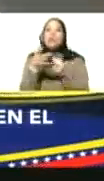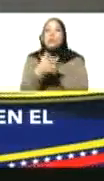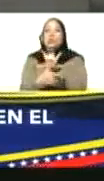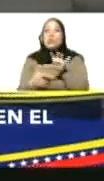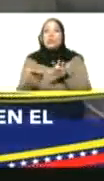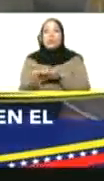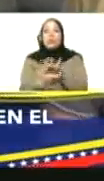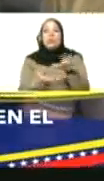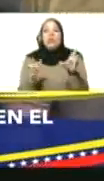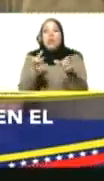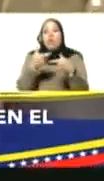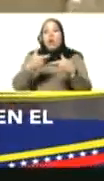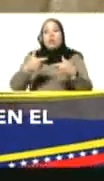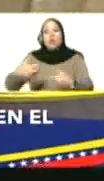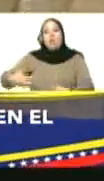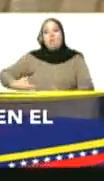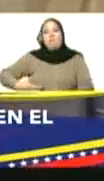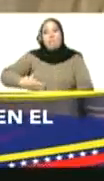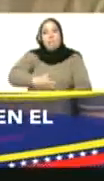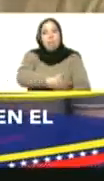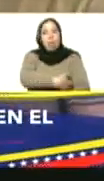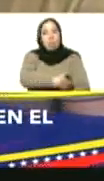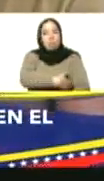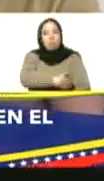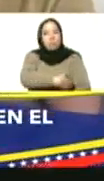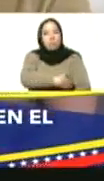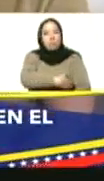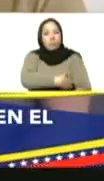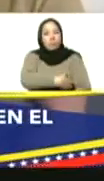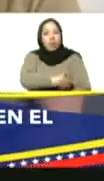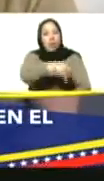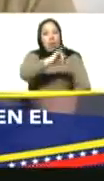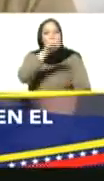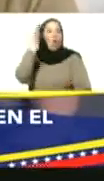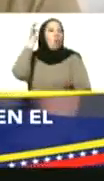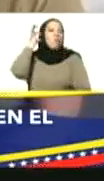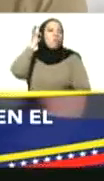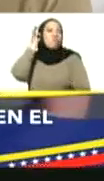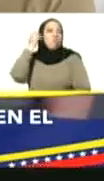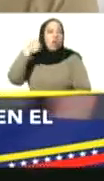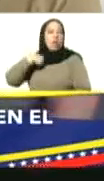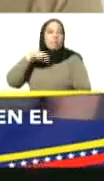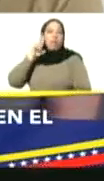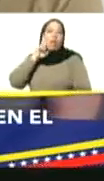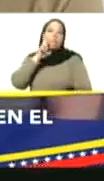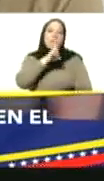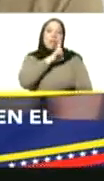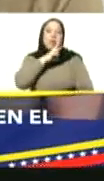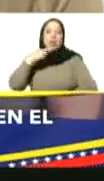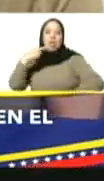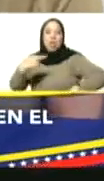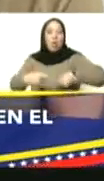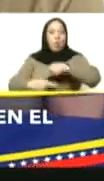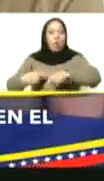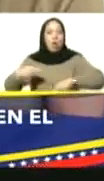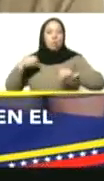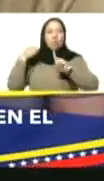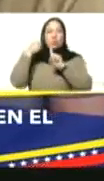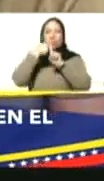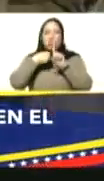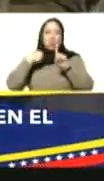un cáncer de mama. Ella era una mujer de verdad entregada a la revolución, una luchadora